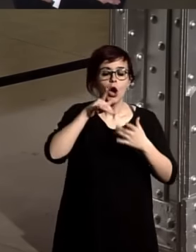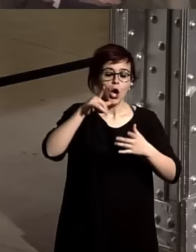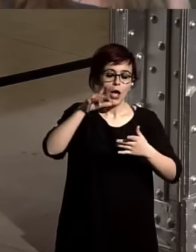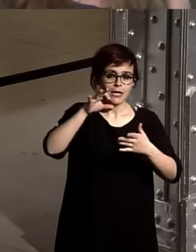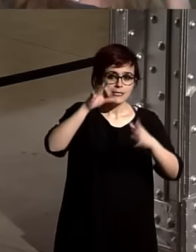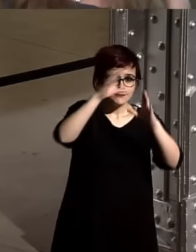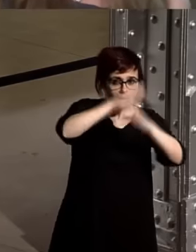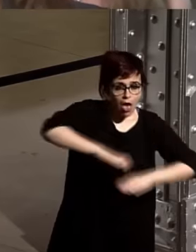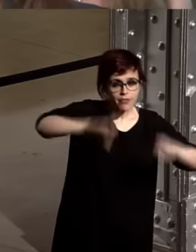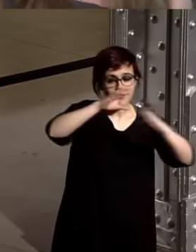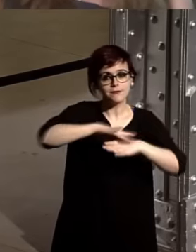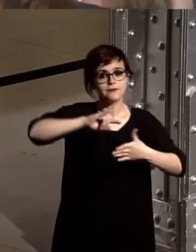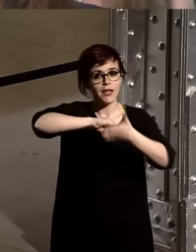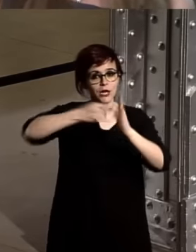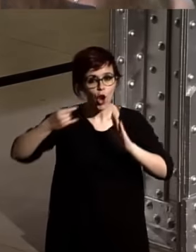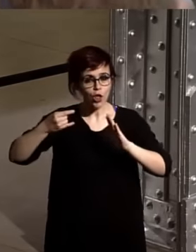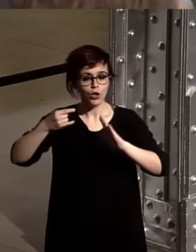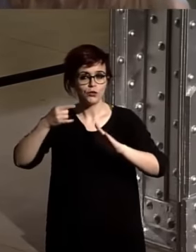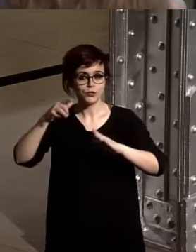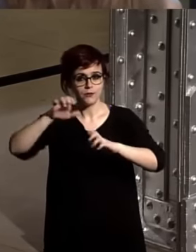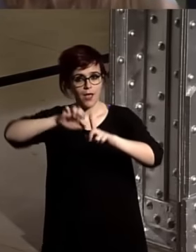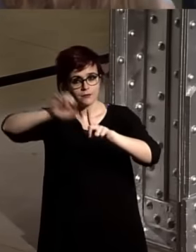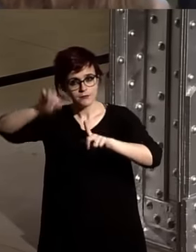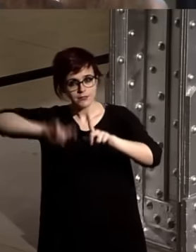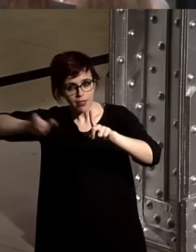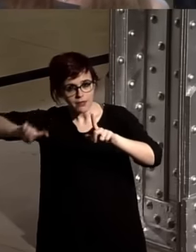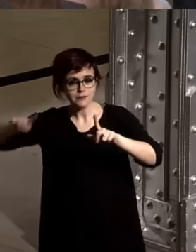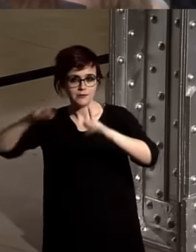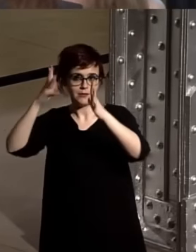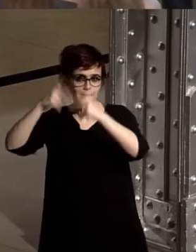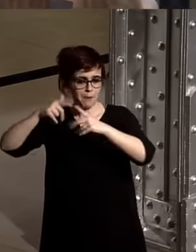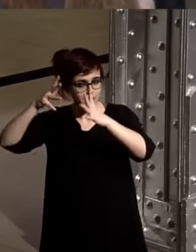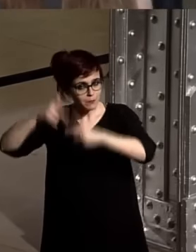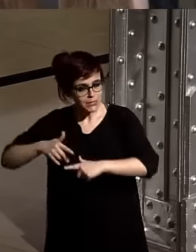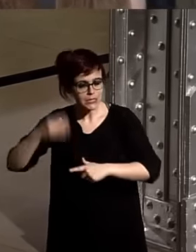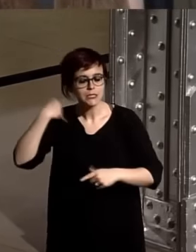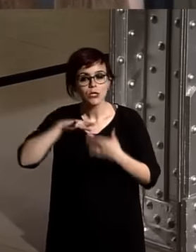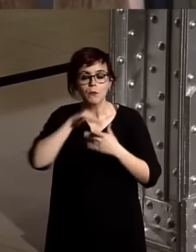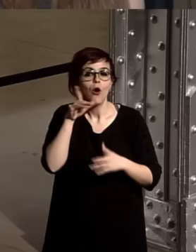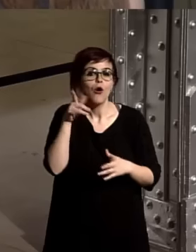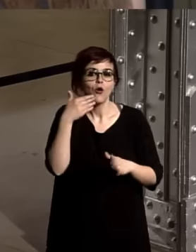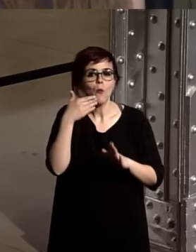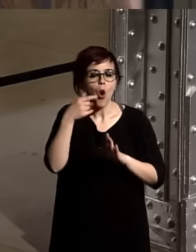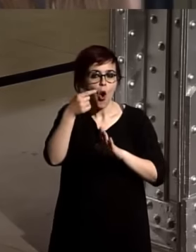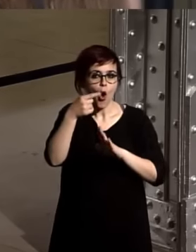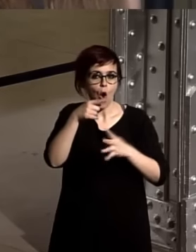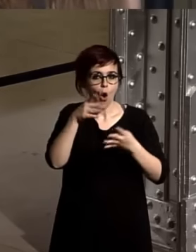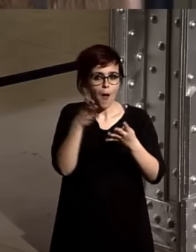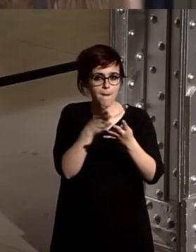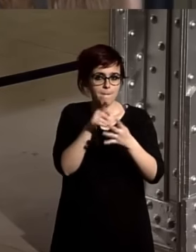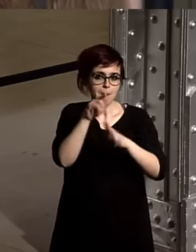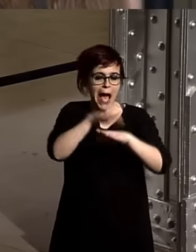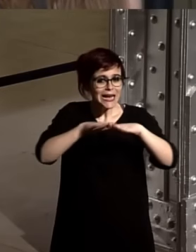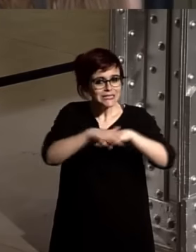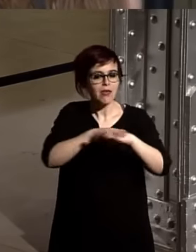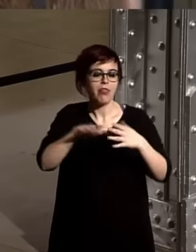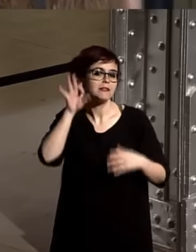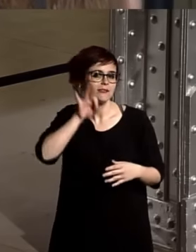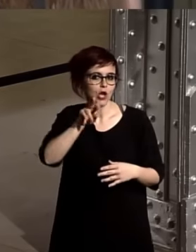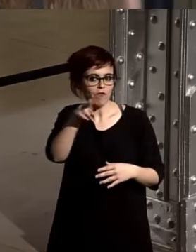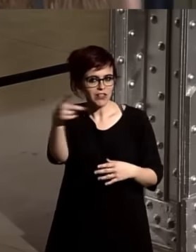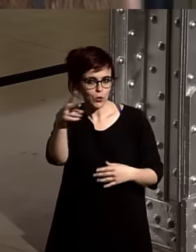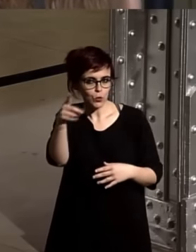los los considerados pues piezas claves de la economía del siglo XX y que por eso se forman en estas en estas